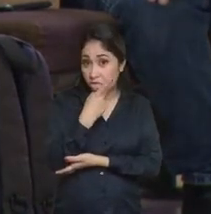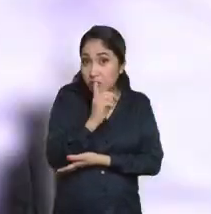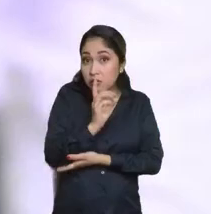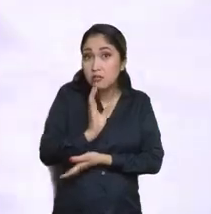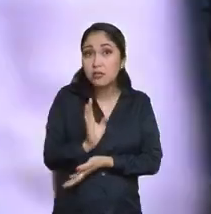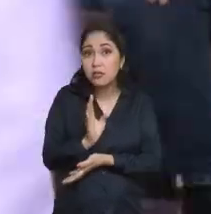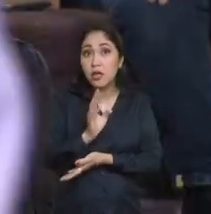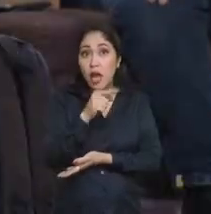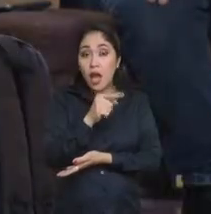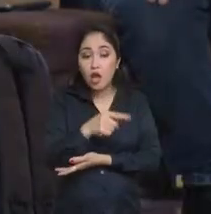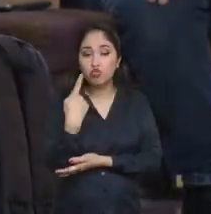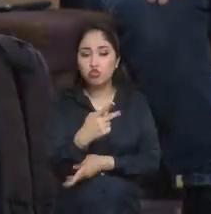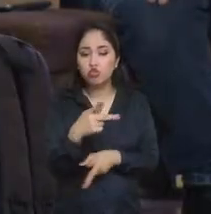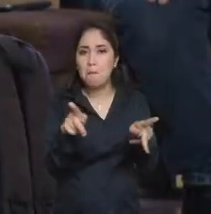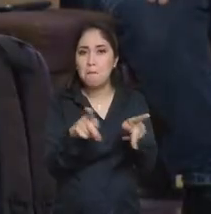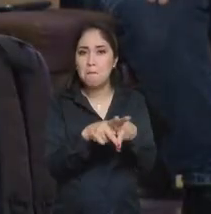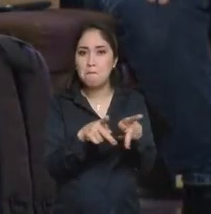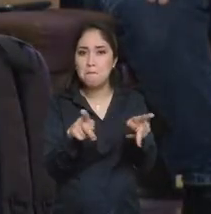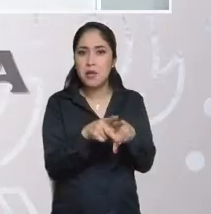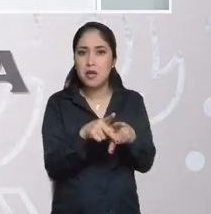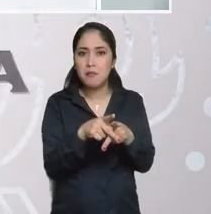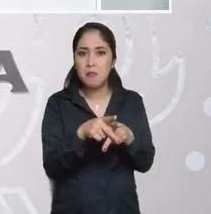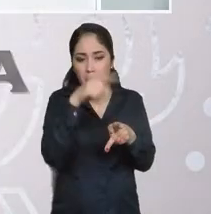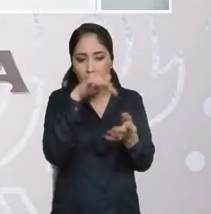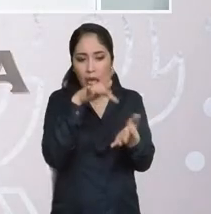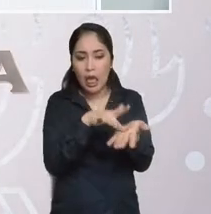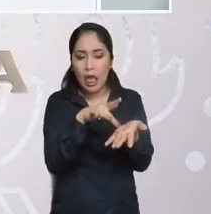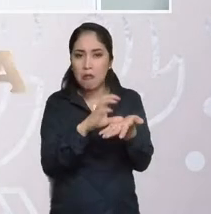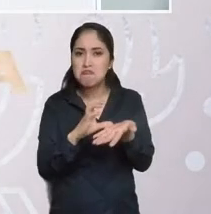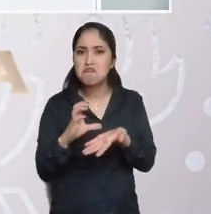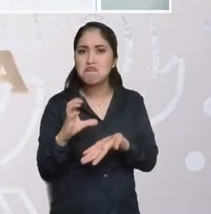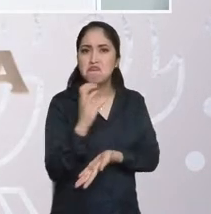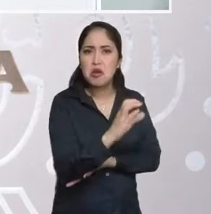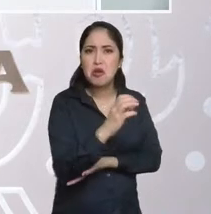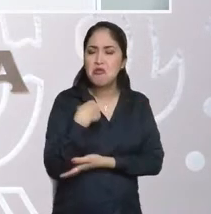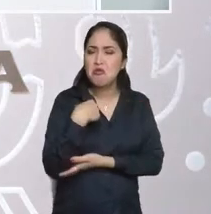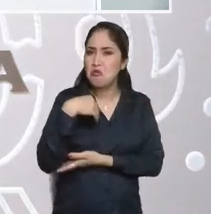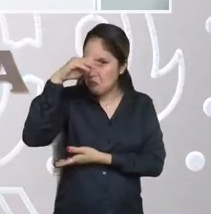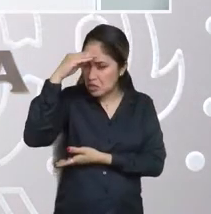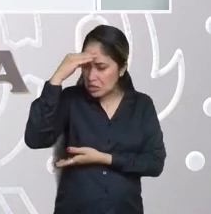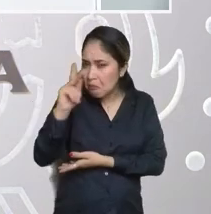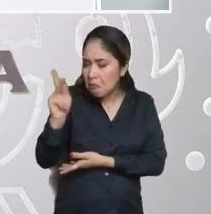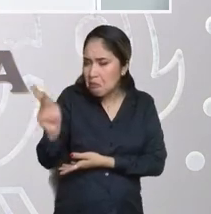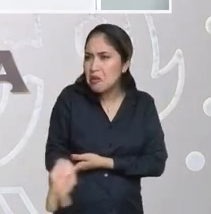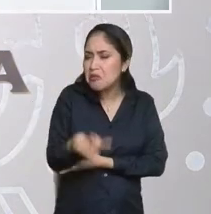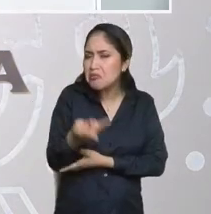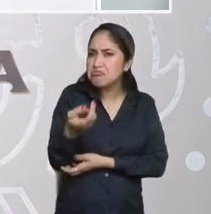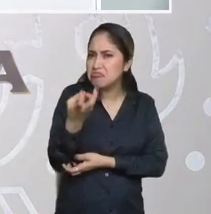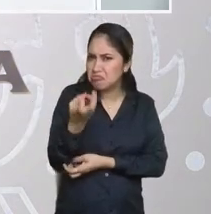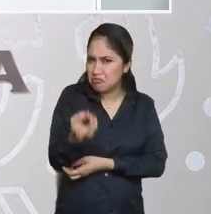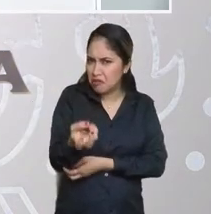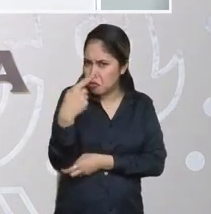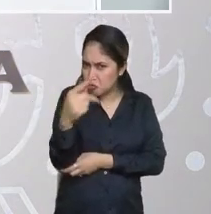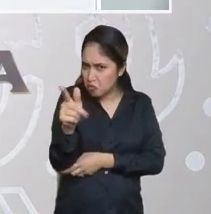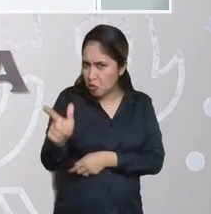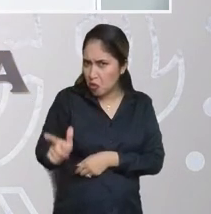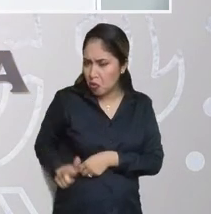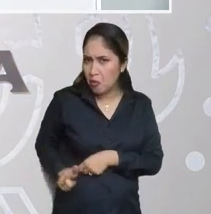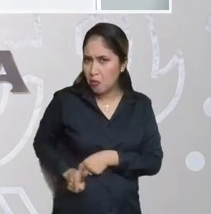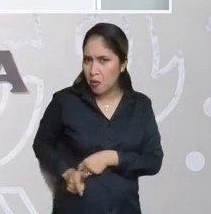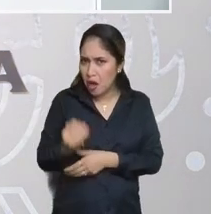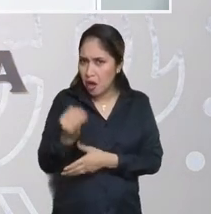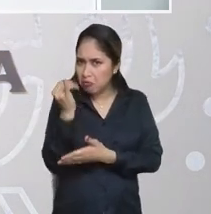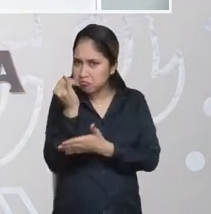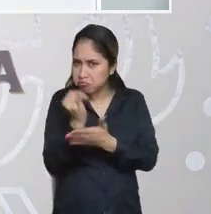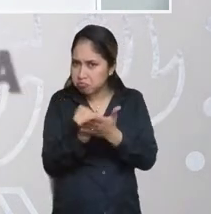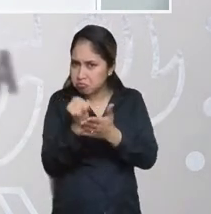primo Ernesto Coppel. Entonces me gustaría saber si por parte de Sinaloa, de su gobierno, habrá una investigación sobre esto, ya que se trata